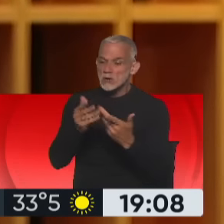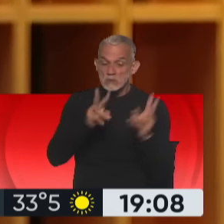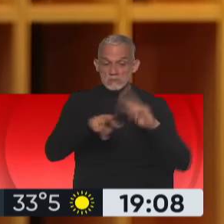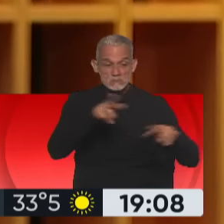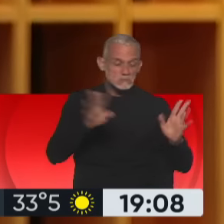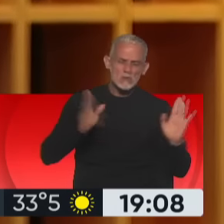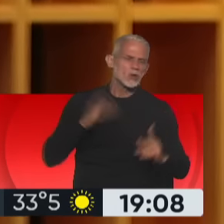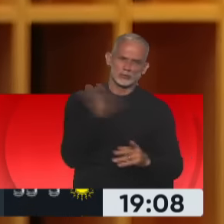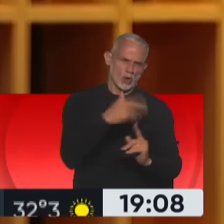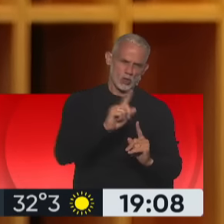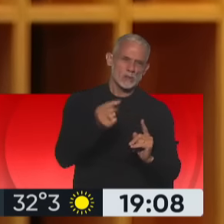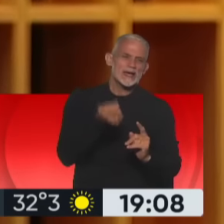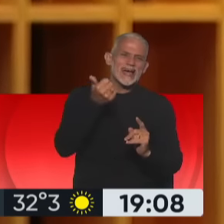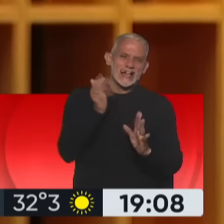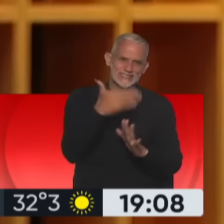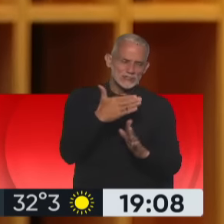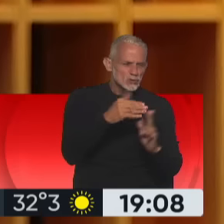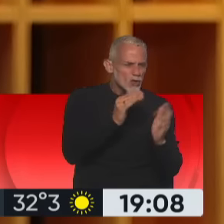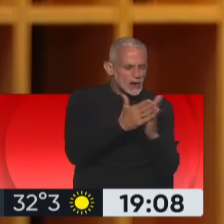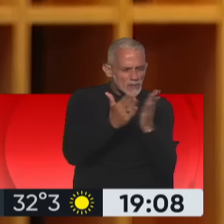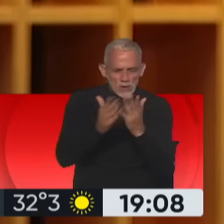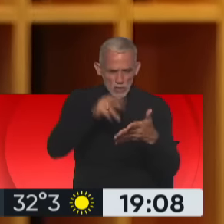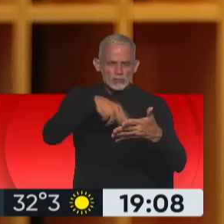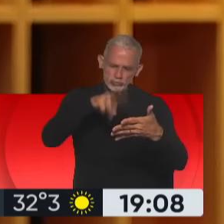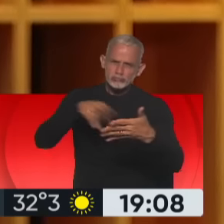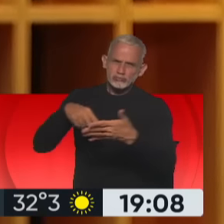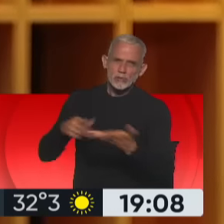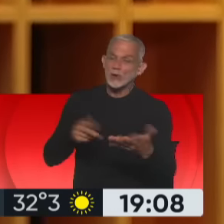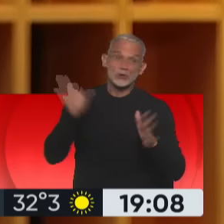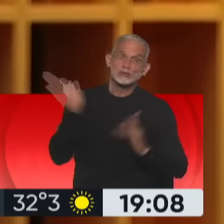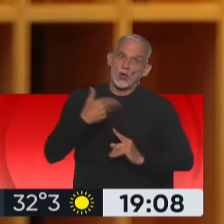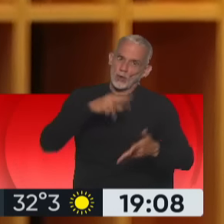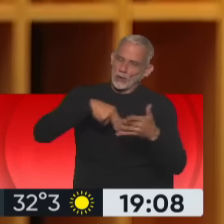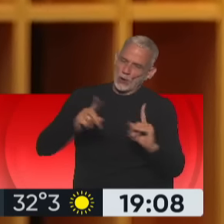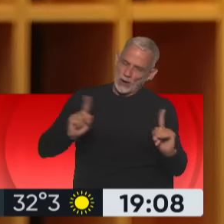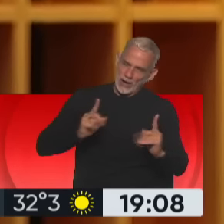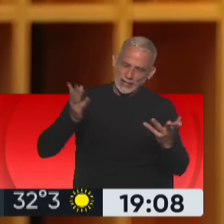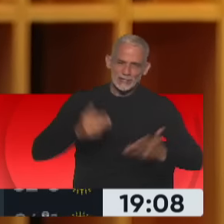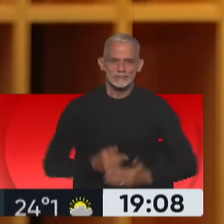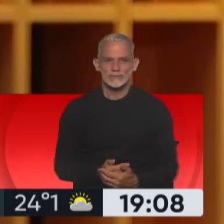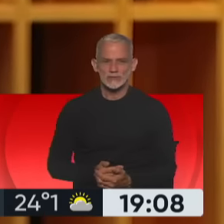no digo todos porque leí muchos, pero no los leí todos, entonces